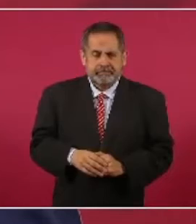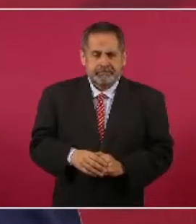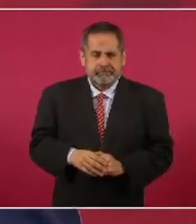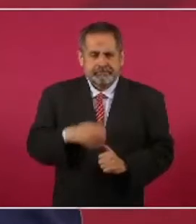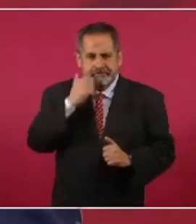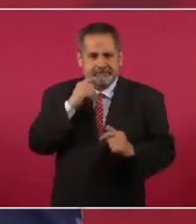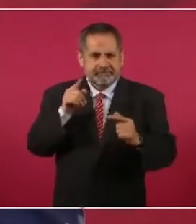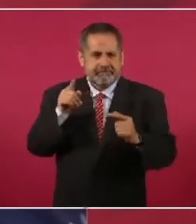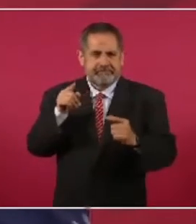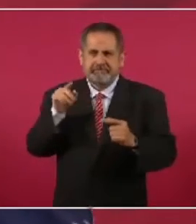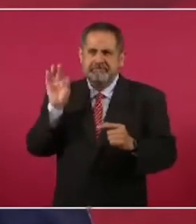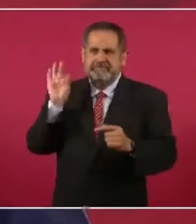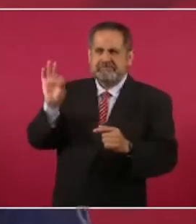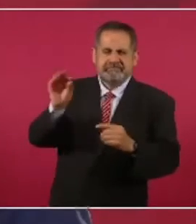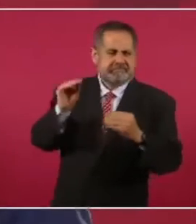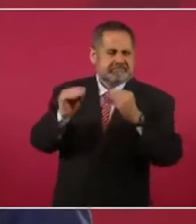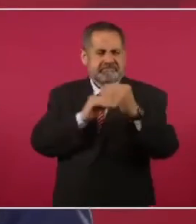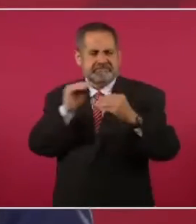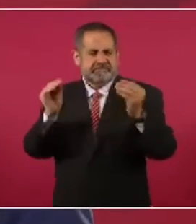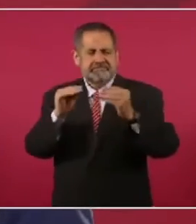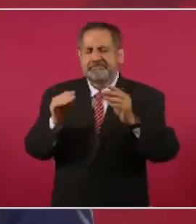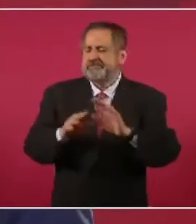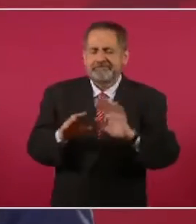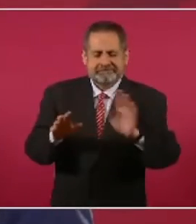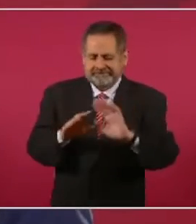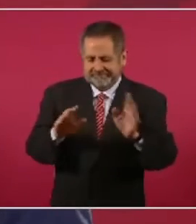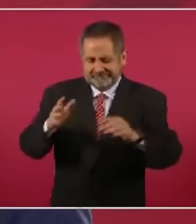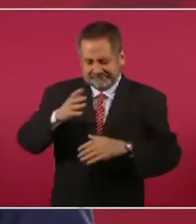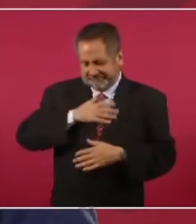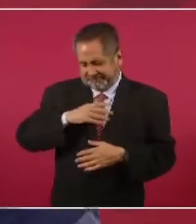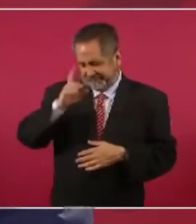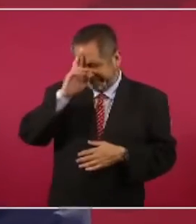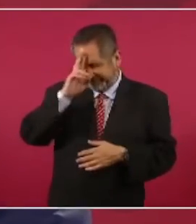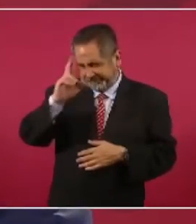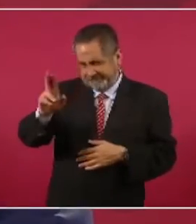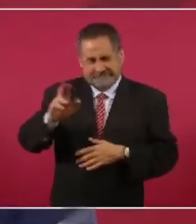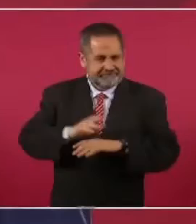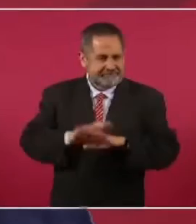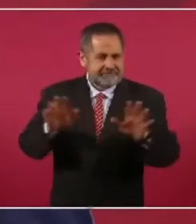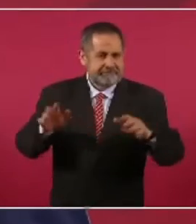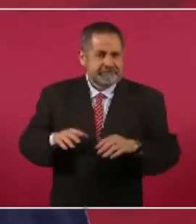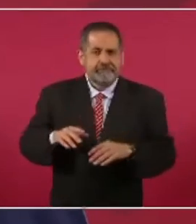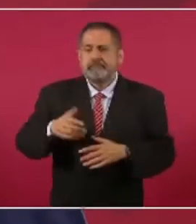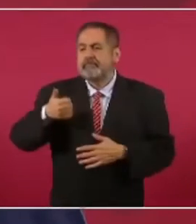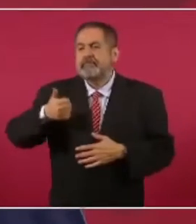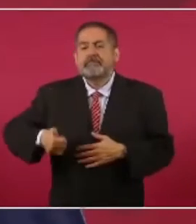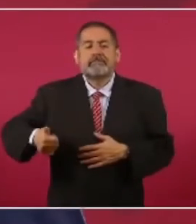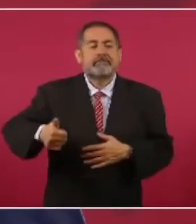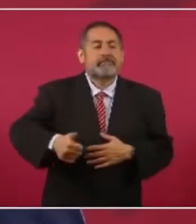polémica. No, respeto y además somos libres.